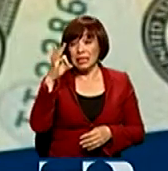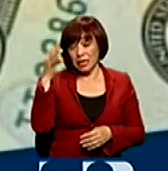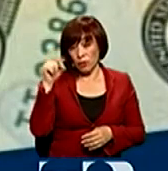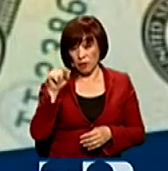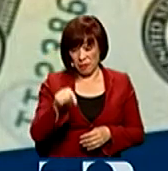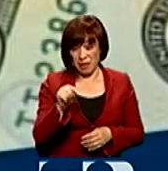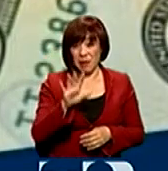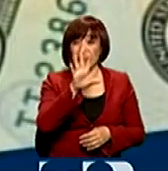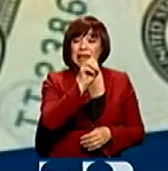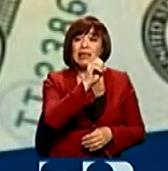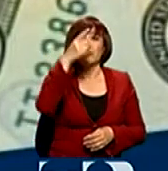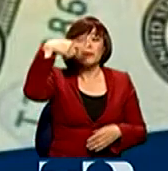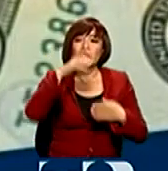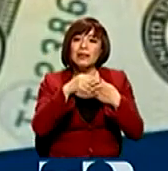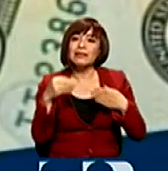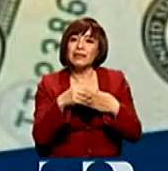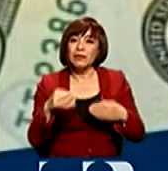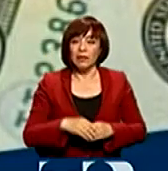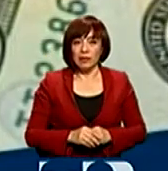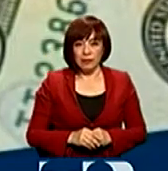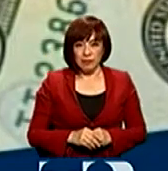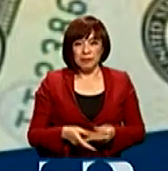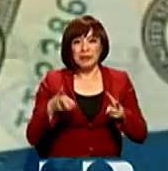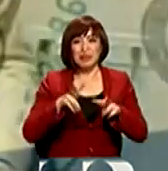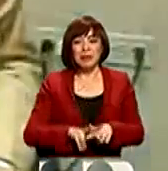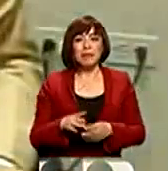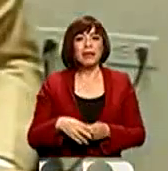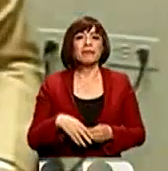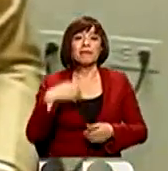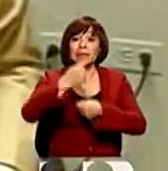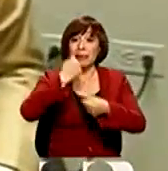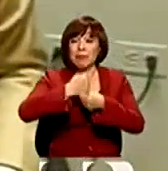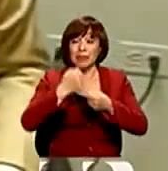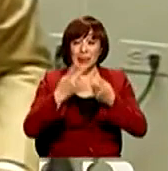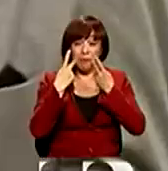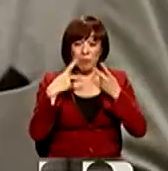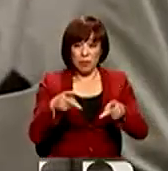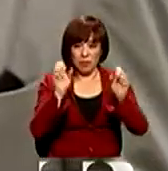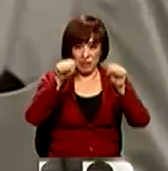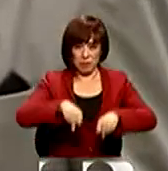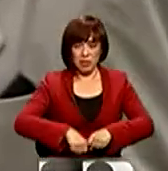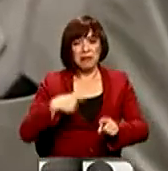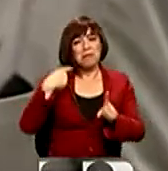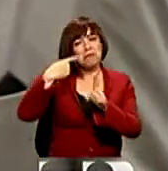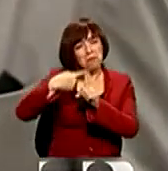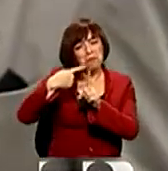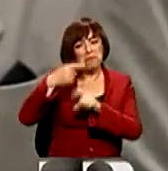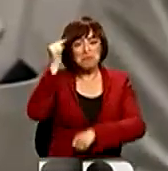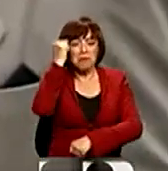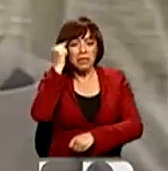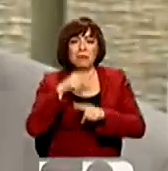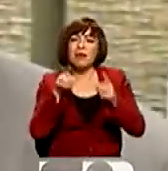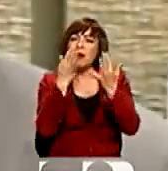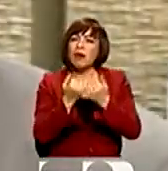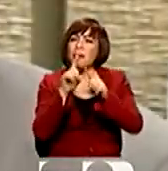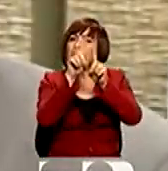1.000 millones producto de la concesión de empresas y obra pública. Para estos dos analistas el anuncio es positivo, pero a la vez genera preguntas.